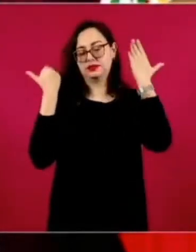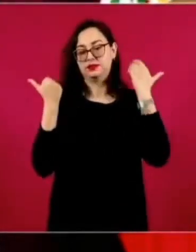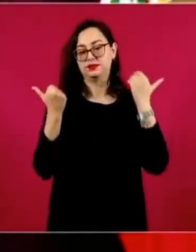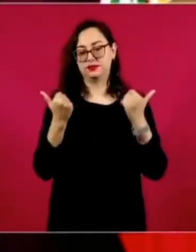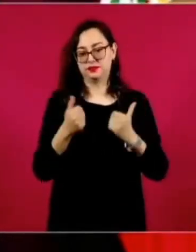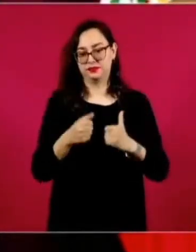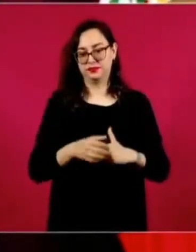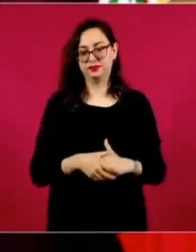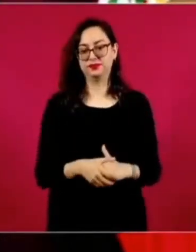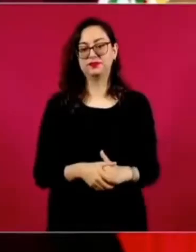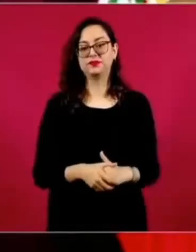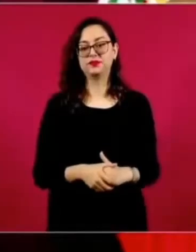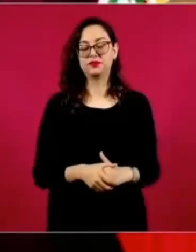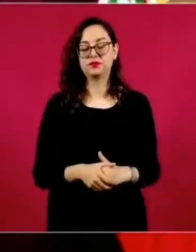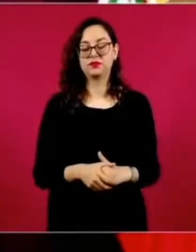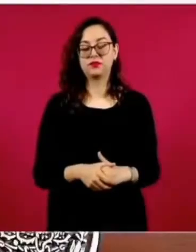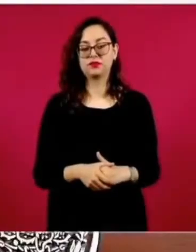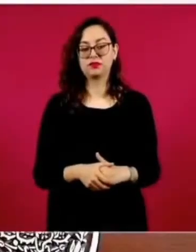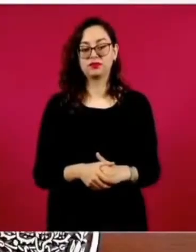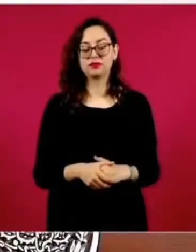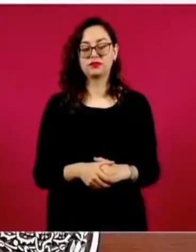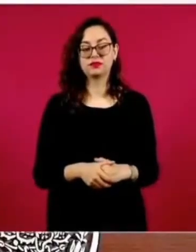Yo